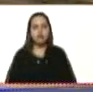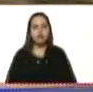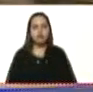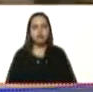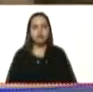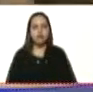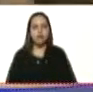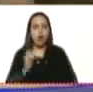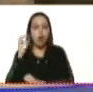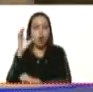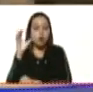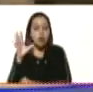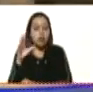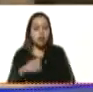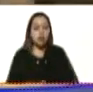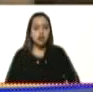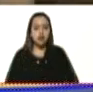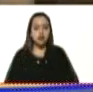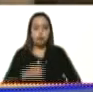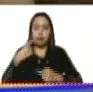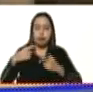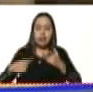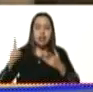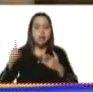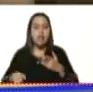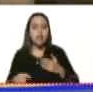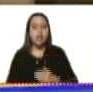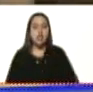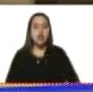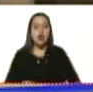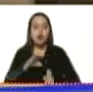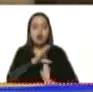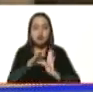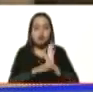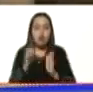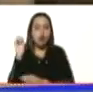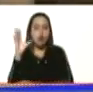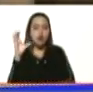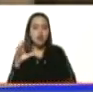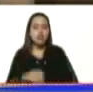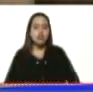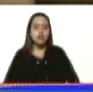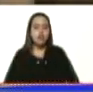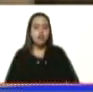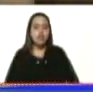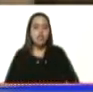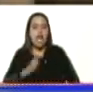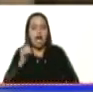del Congreso de Angostura y de la Constitución del Congreso de Angostura de